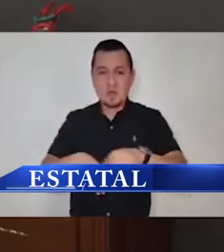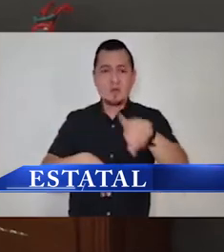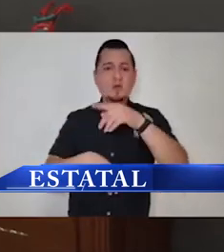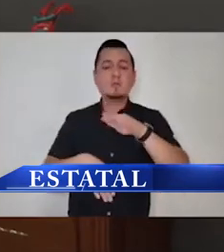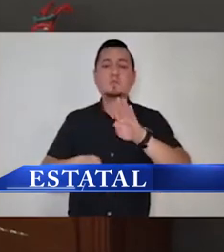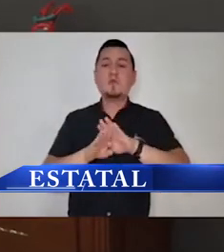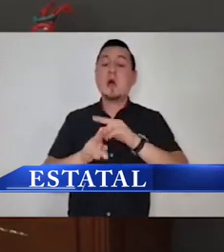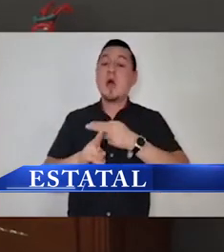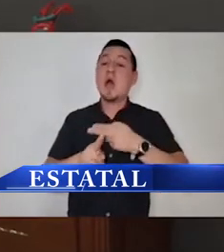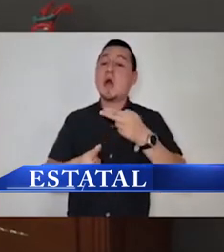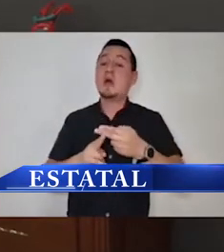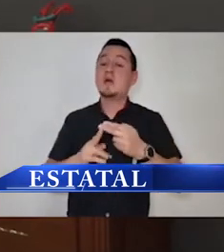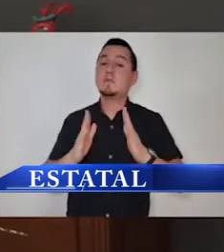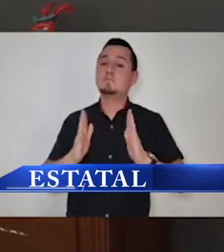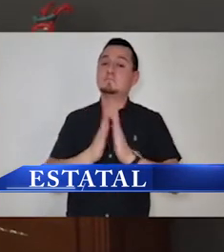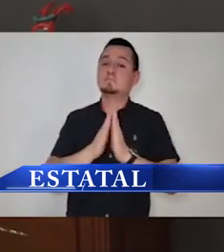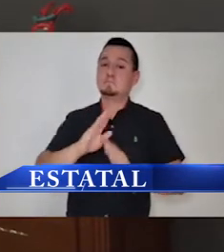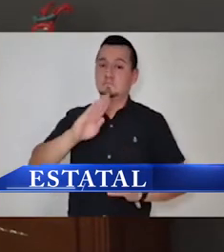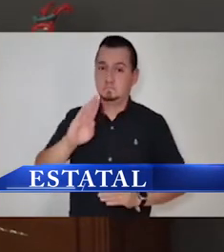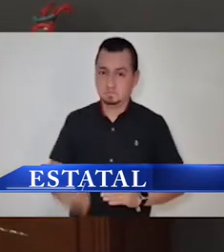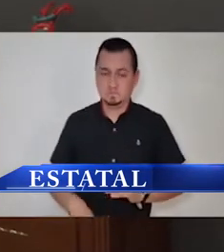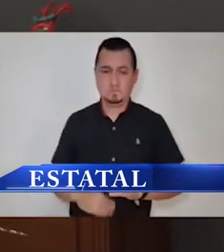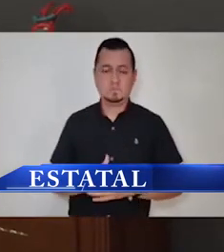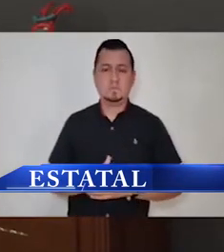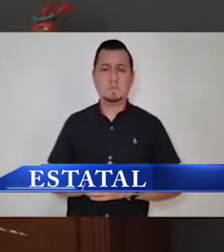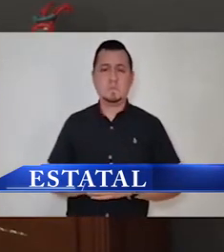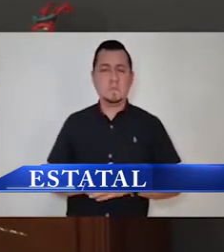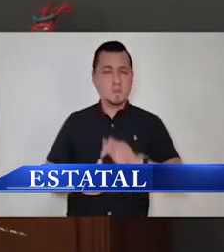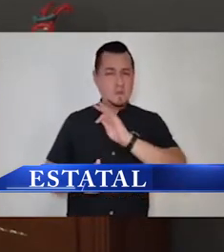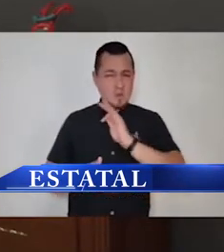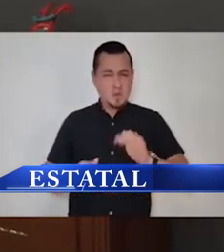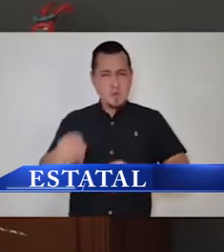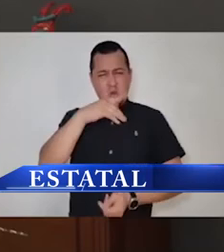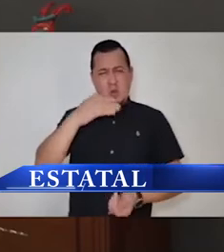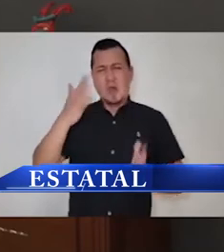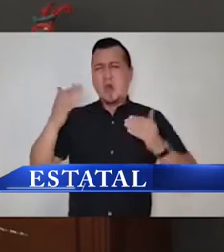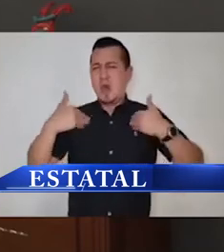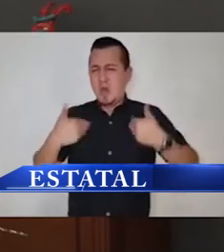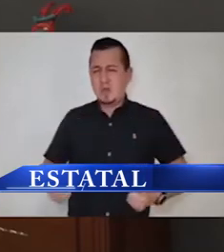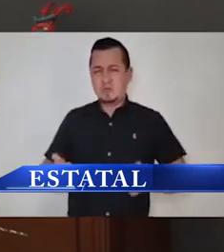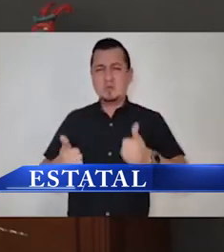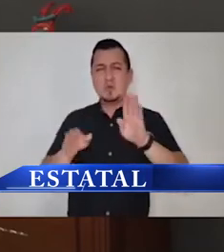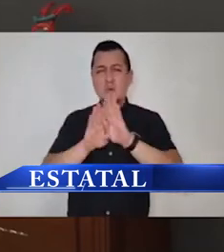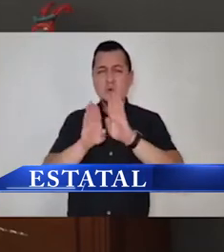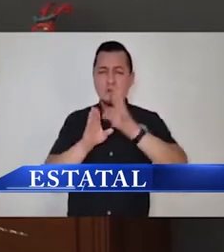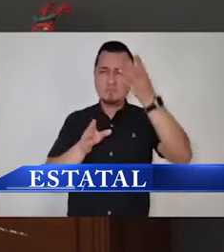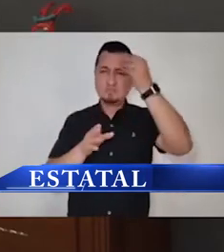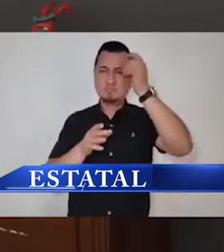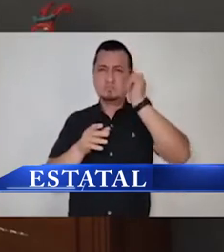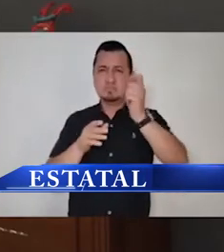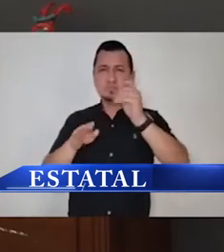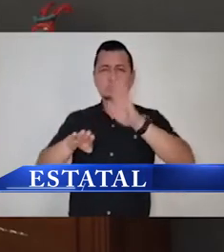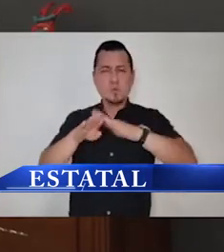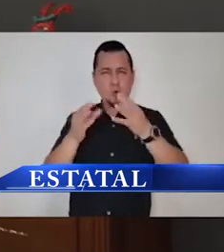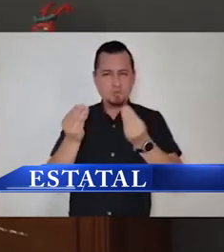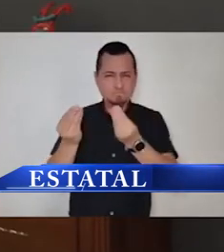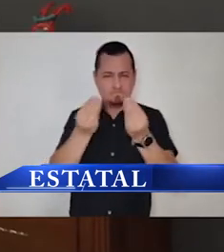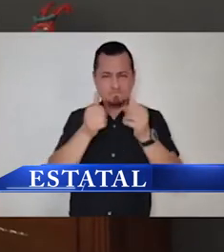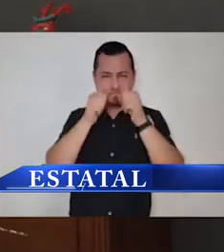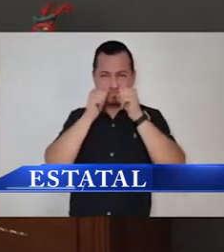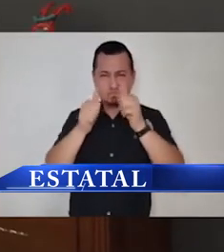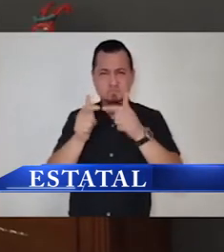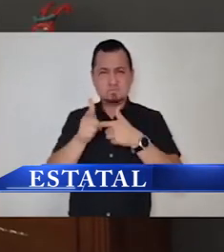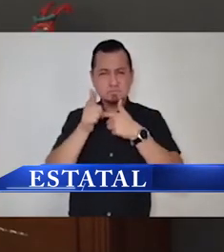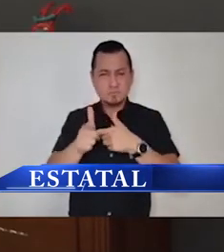momento dado muy agresivo, llevando desgraciadamente a la muerte. Hemos aprendido